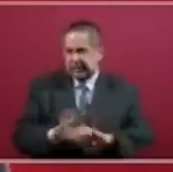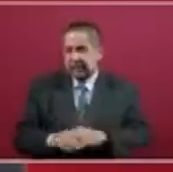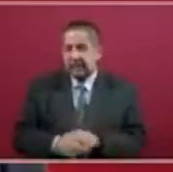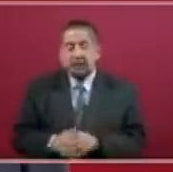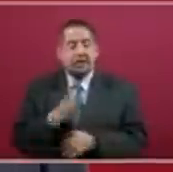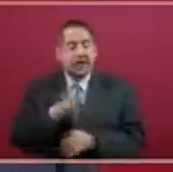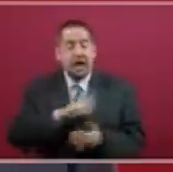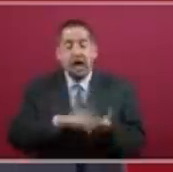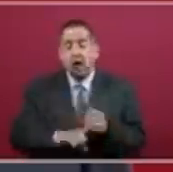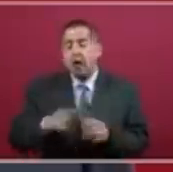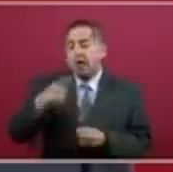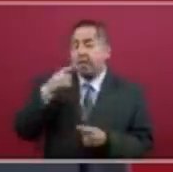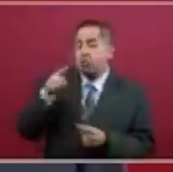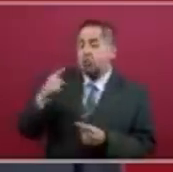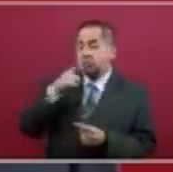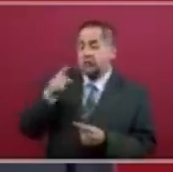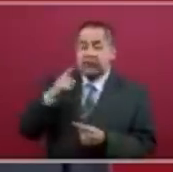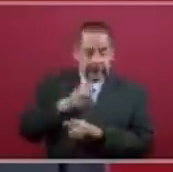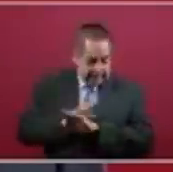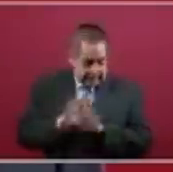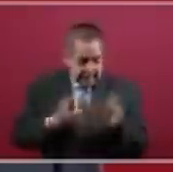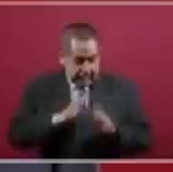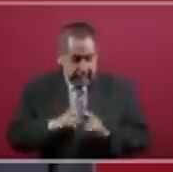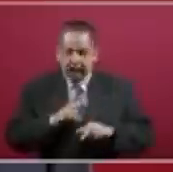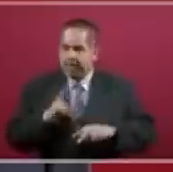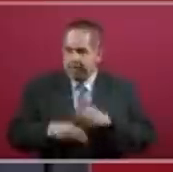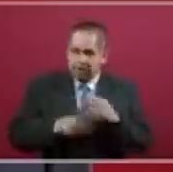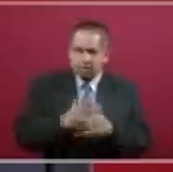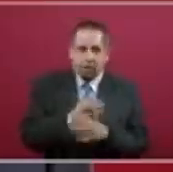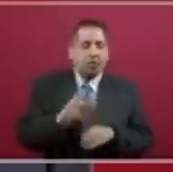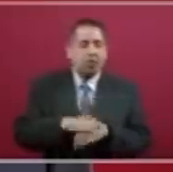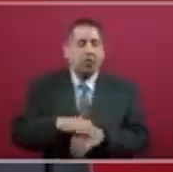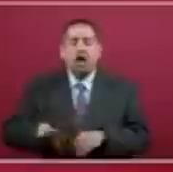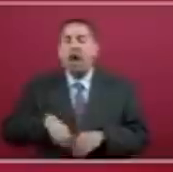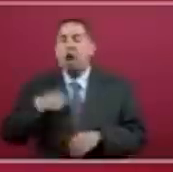hay denuncias presentadas por extorsión